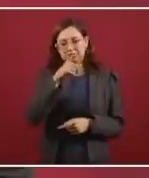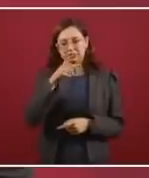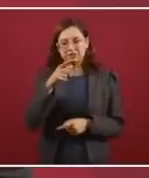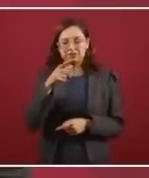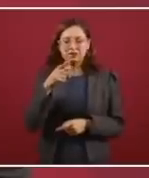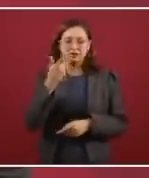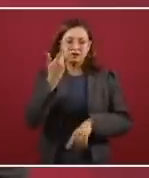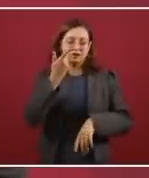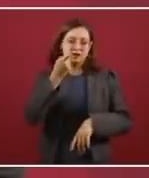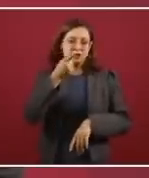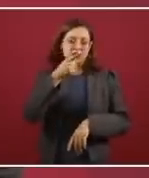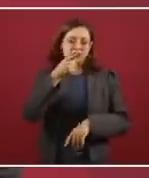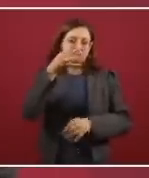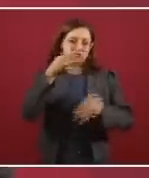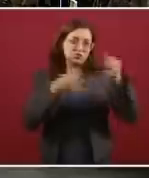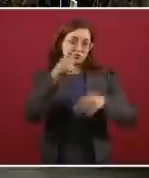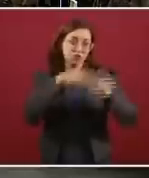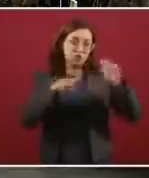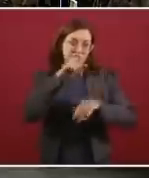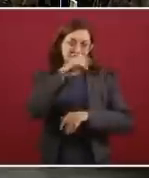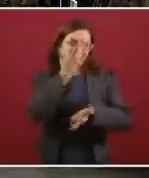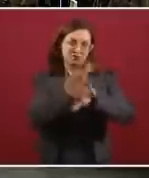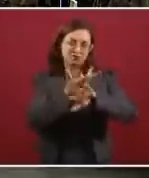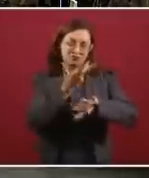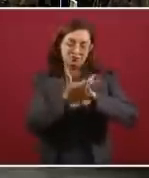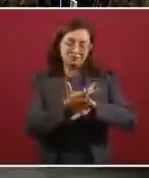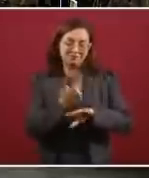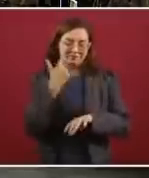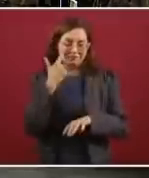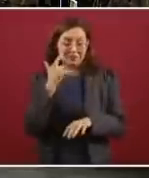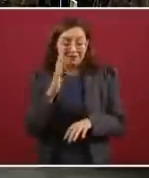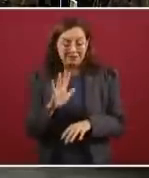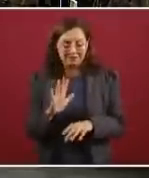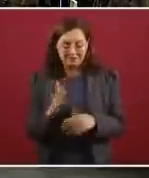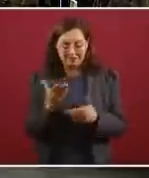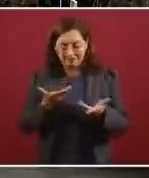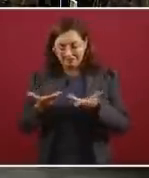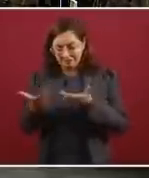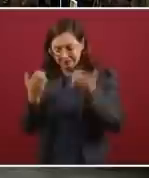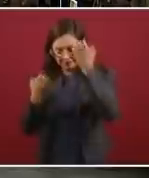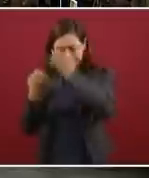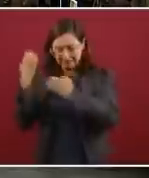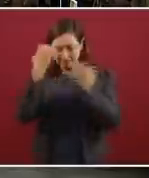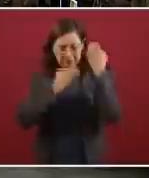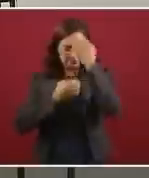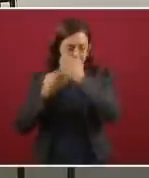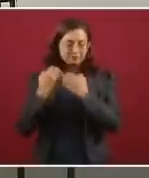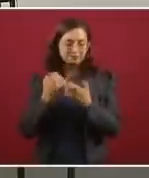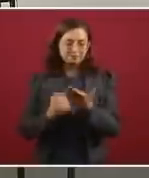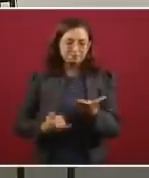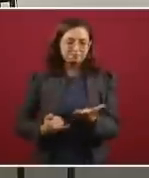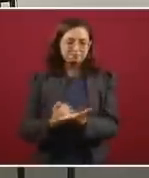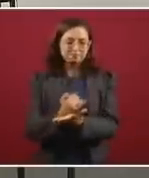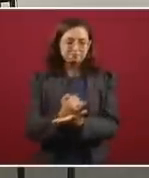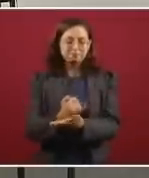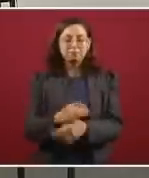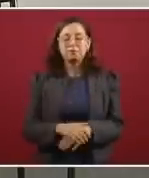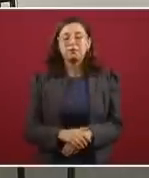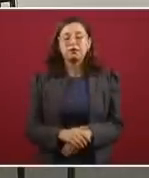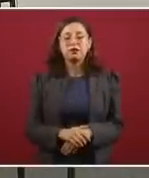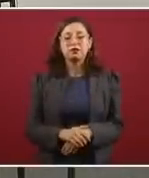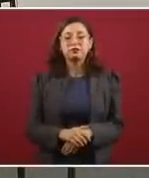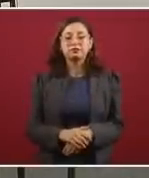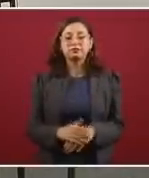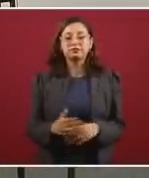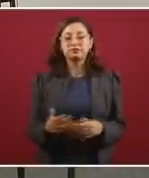en Estados Unidos. Entonces, el día de hoy vamos a tener eso claro. Ahora, te anticipo que las solicitudes de asilo por parte